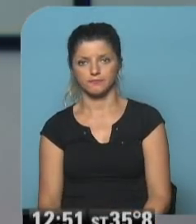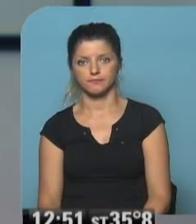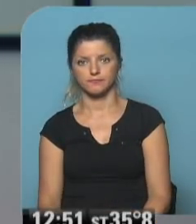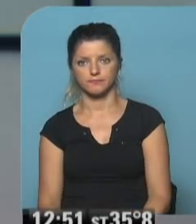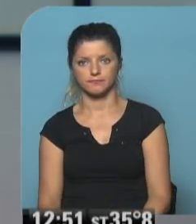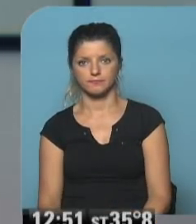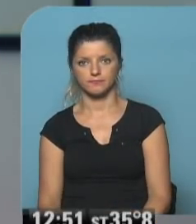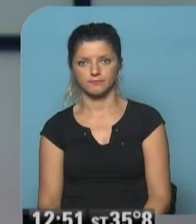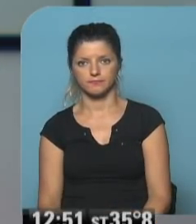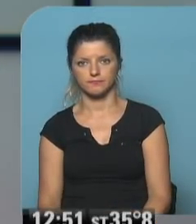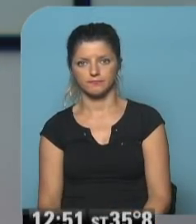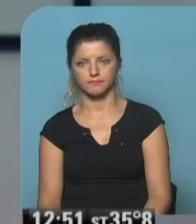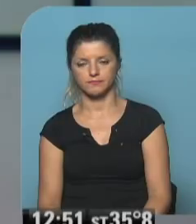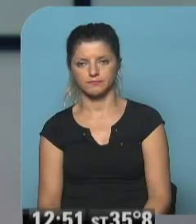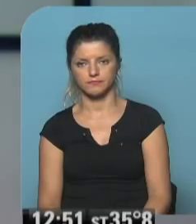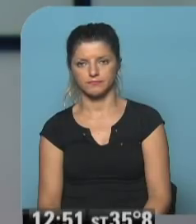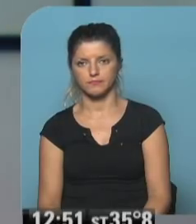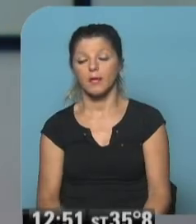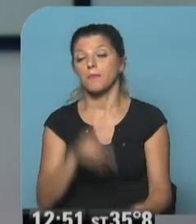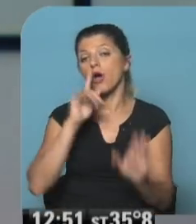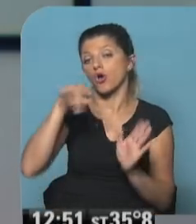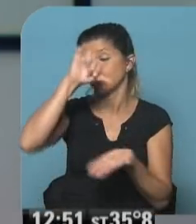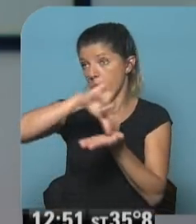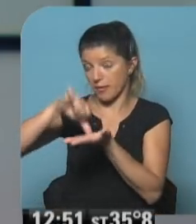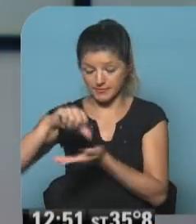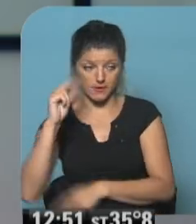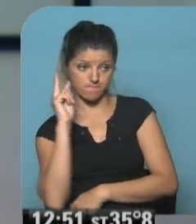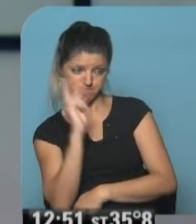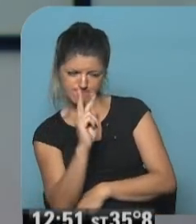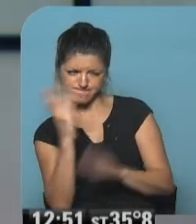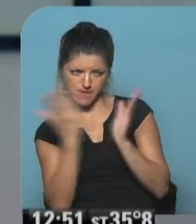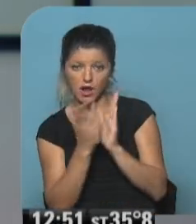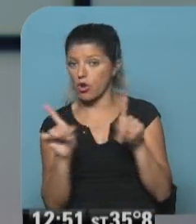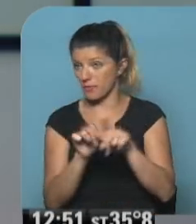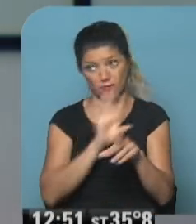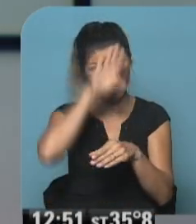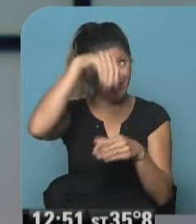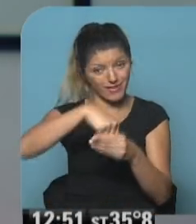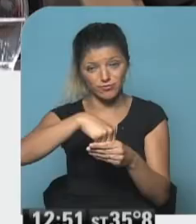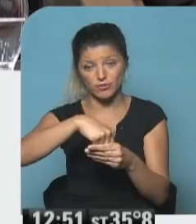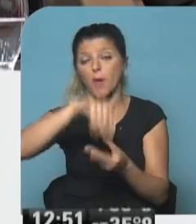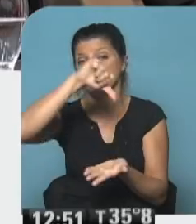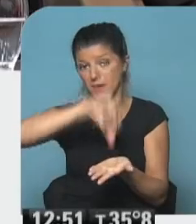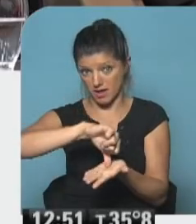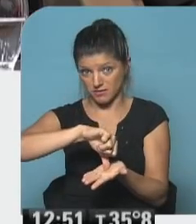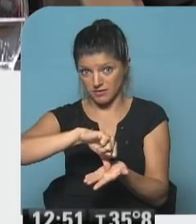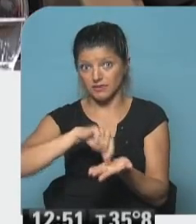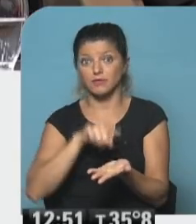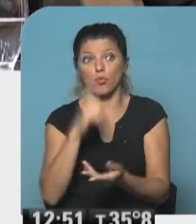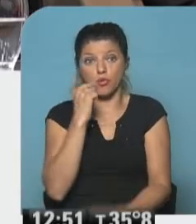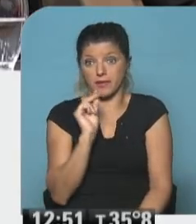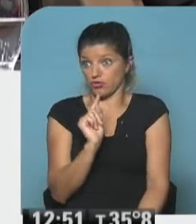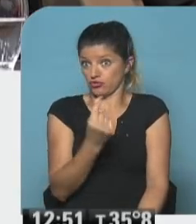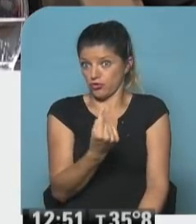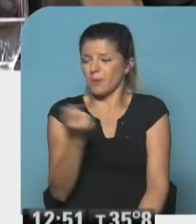que la mirada que tenemos desde afuera se compadece con la que hay dentro de Perú, la de un hombre que sí, efectivamente está aislado. Vos